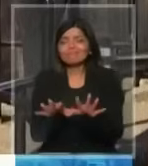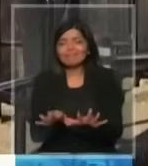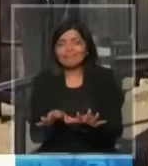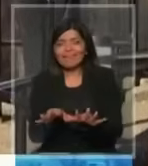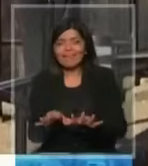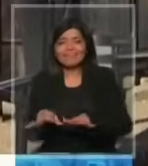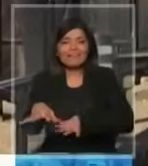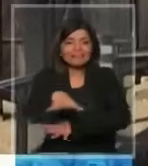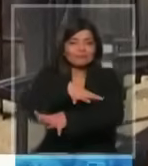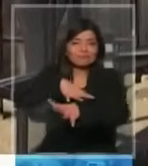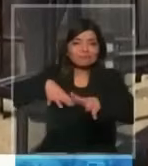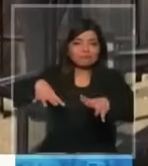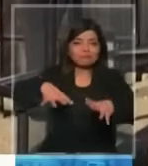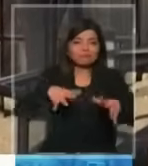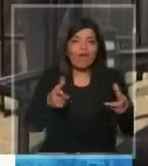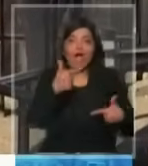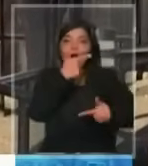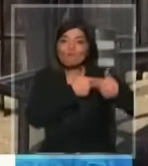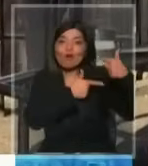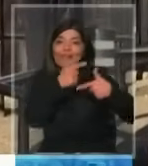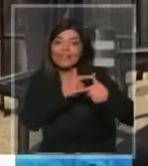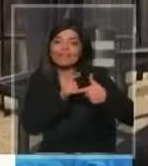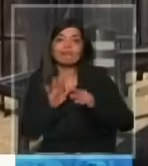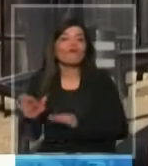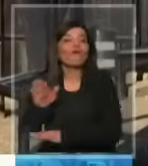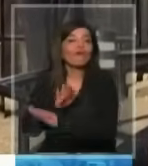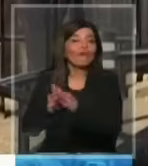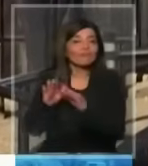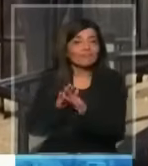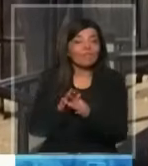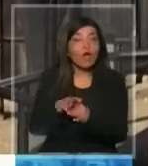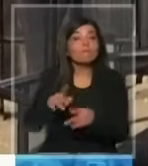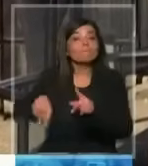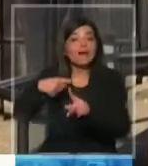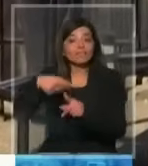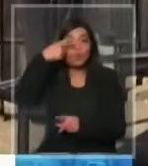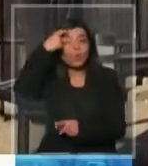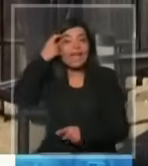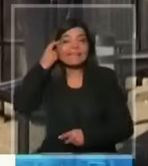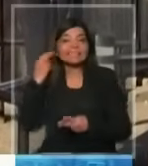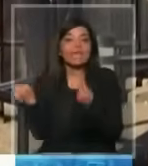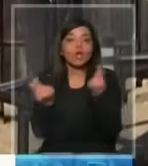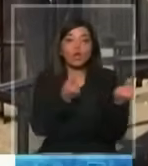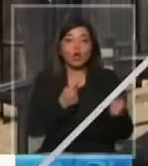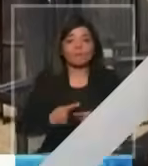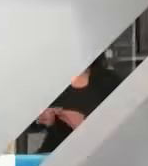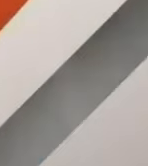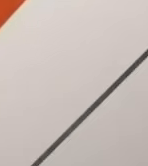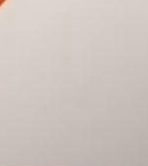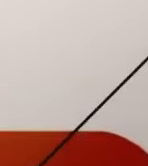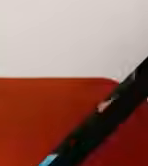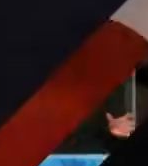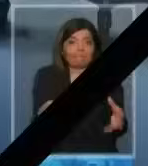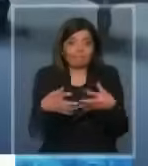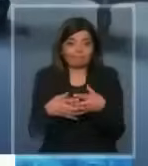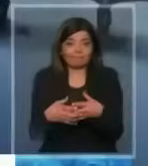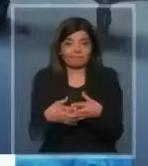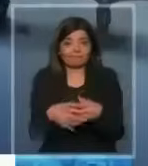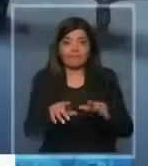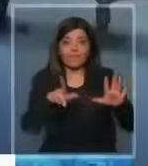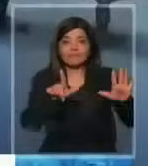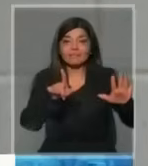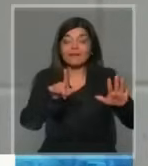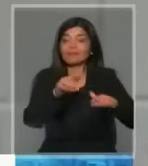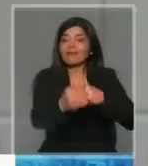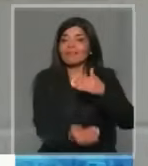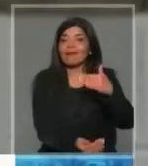del Partido Conservador y por una crisis económica y social que envuelve al país. 7 de la mañana en Reino